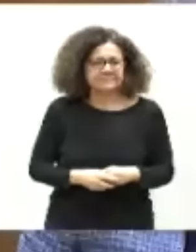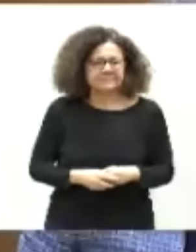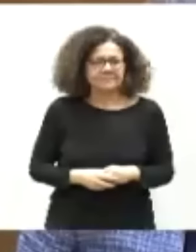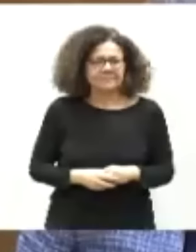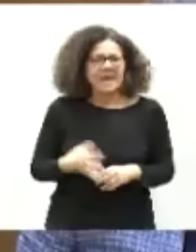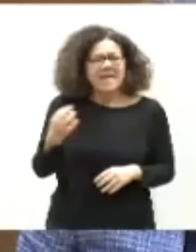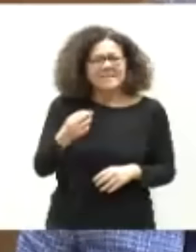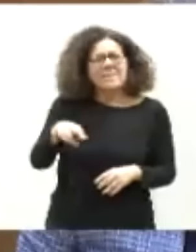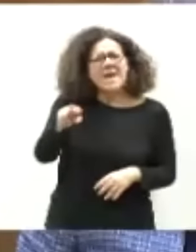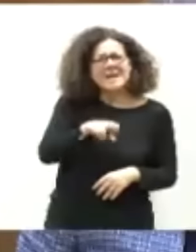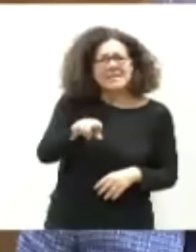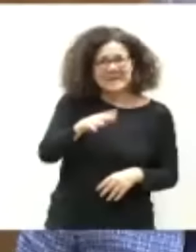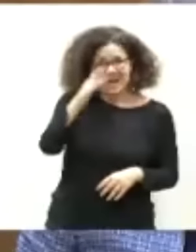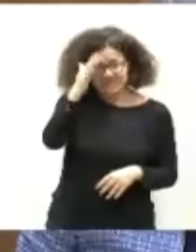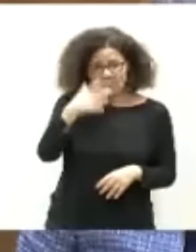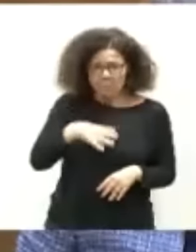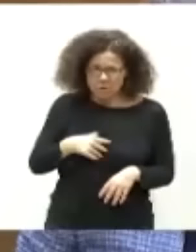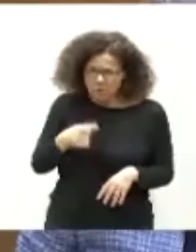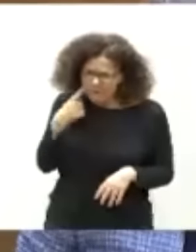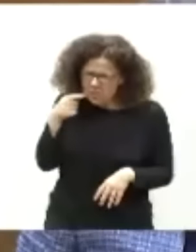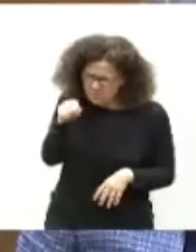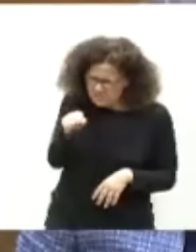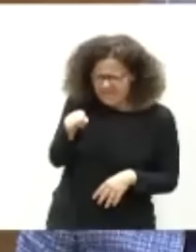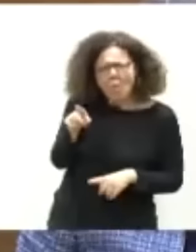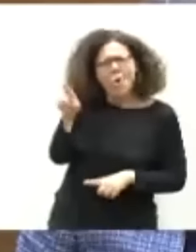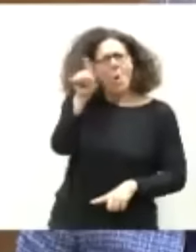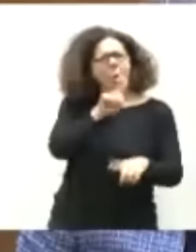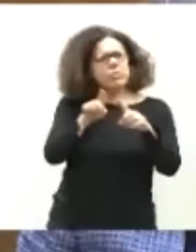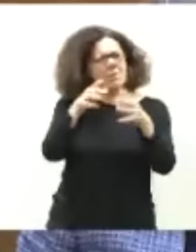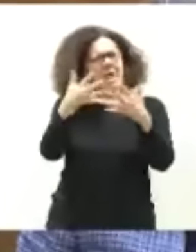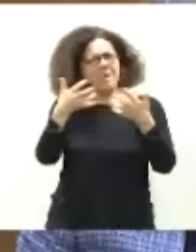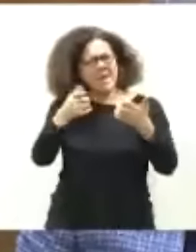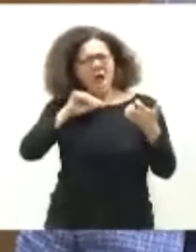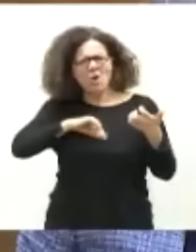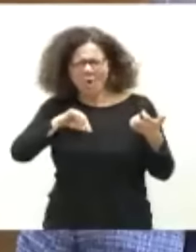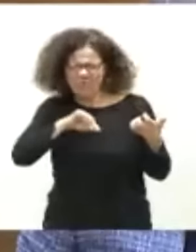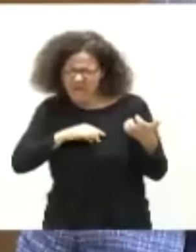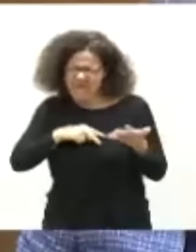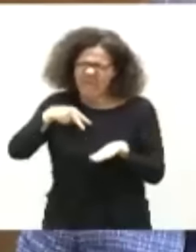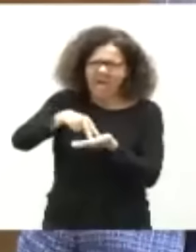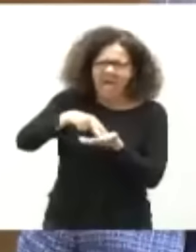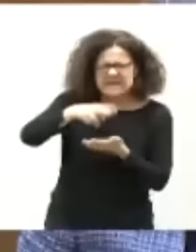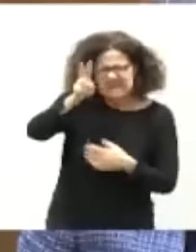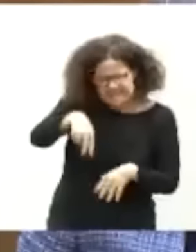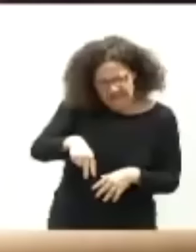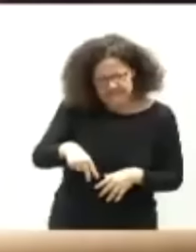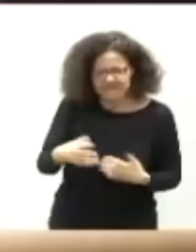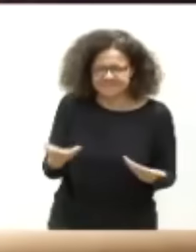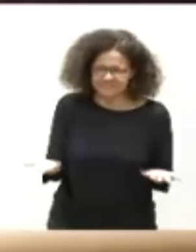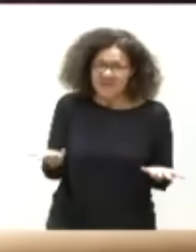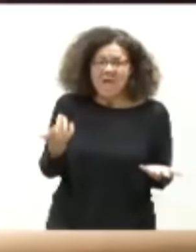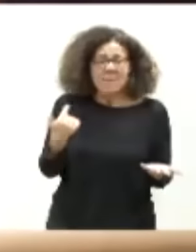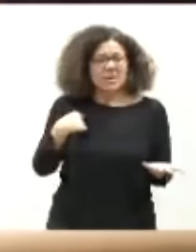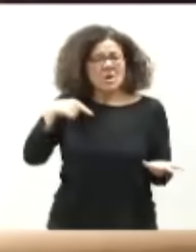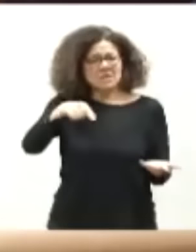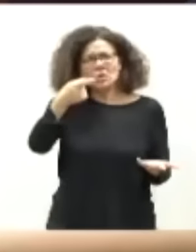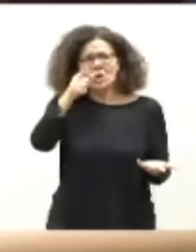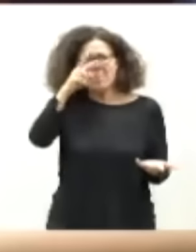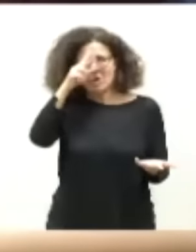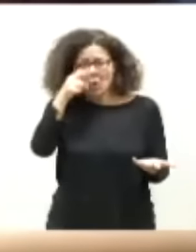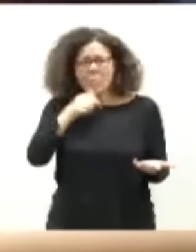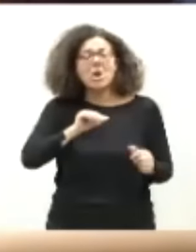que repasar la filosofía porque observo que tiene un problema con la existencia y la conciencia. Pero ya observo también que no le preocupan nada